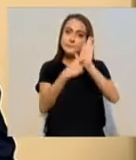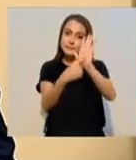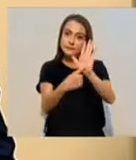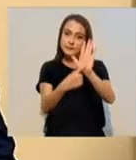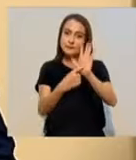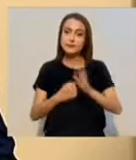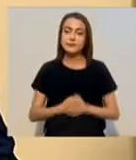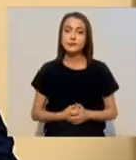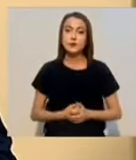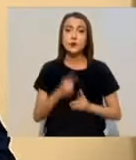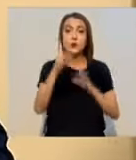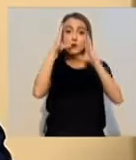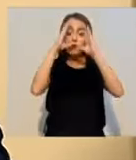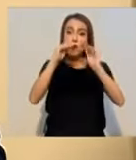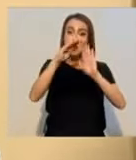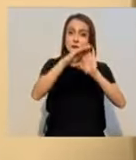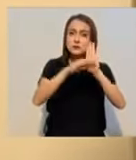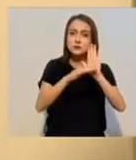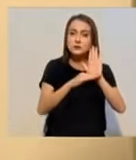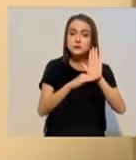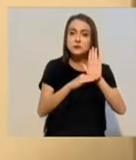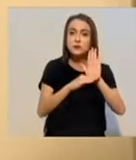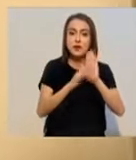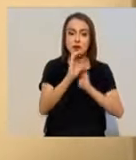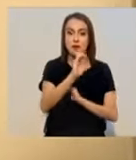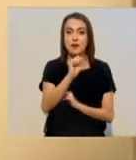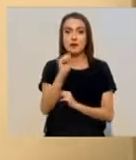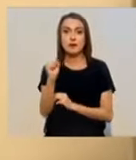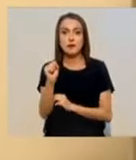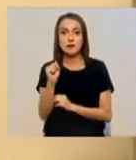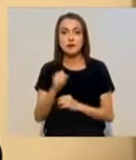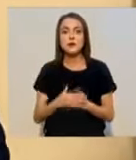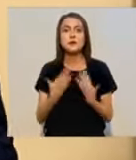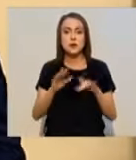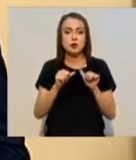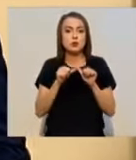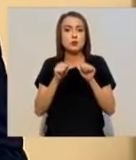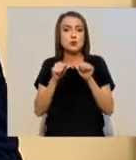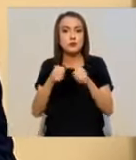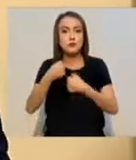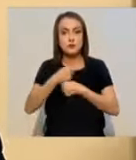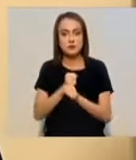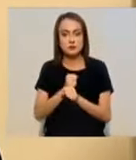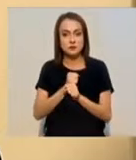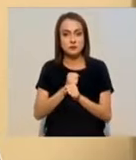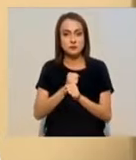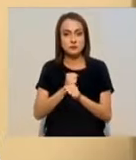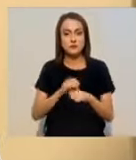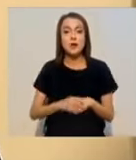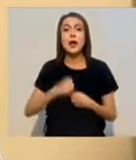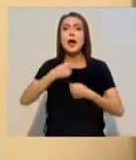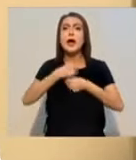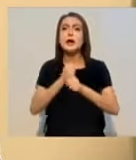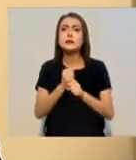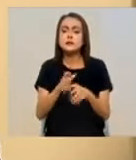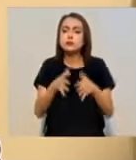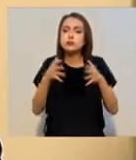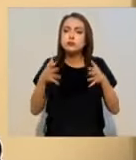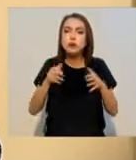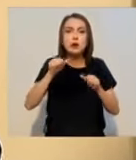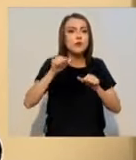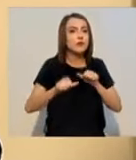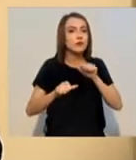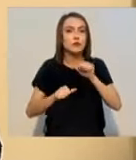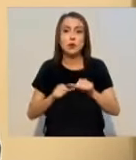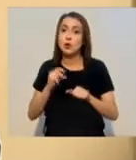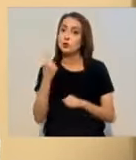presentar un informe de lo que en la caja continuamos haciendo, que es hacer un enorme esfuerzo,